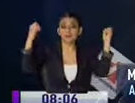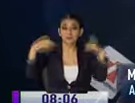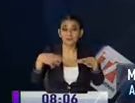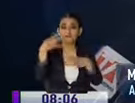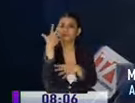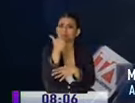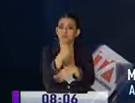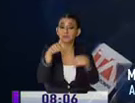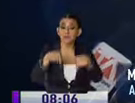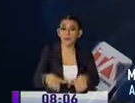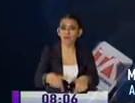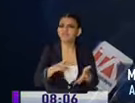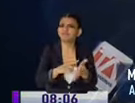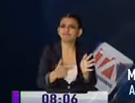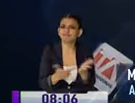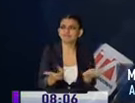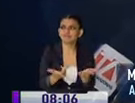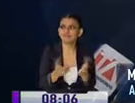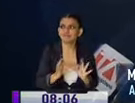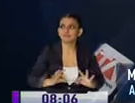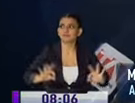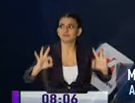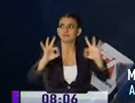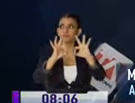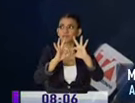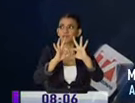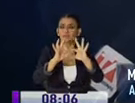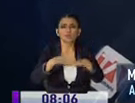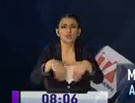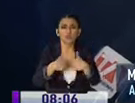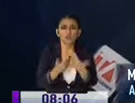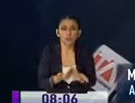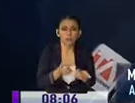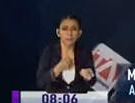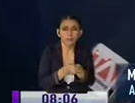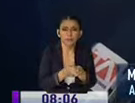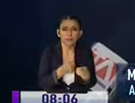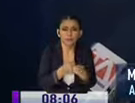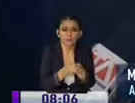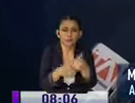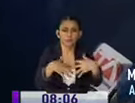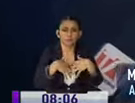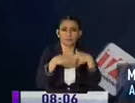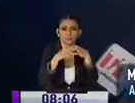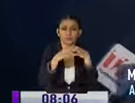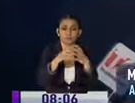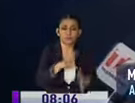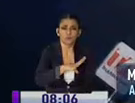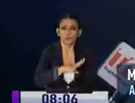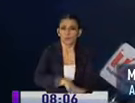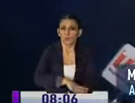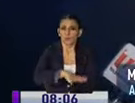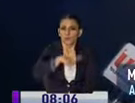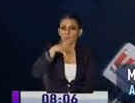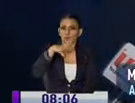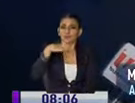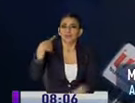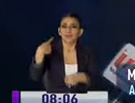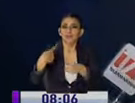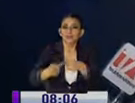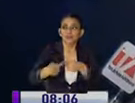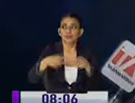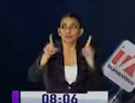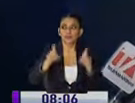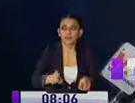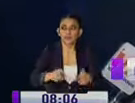duda este representa un elemento fundamental para seguir fortaleciendo, consolidando el sentido de orgullo que debemos tener siempre